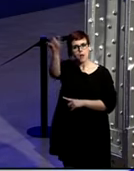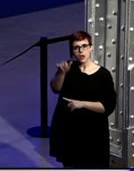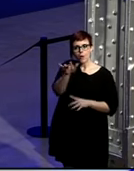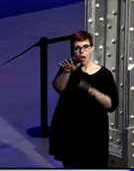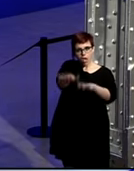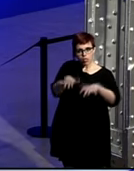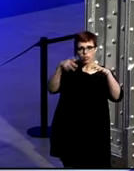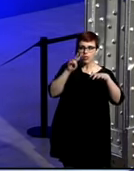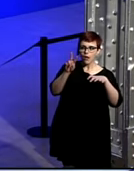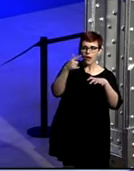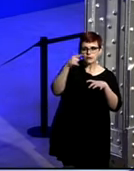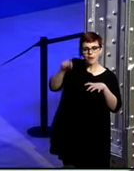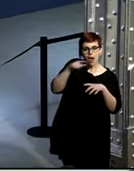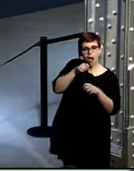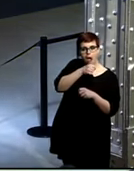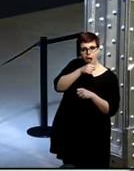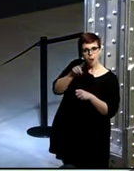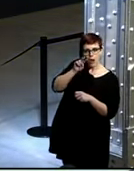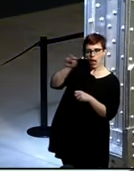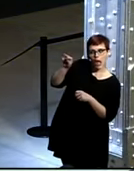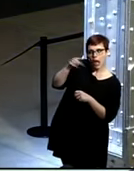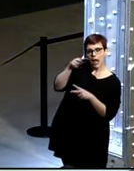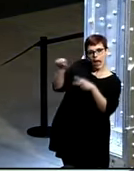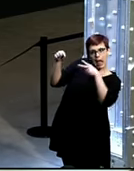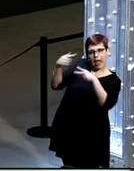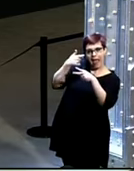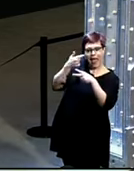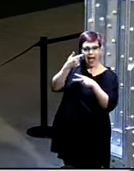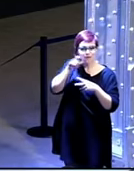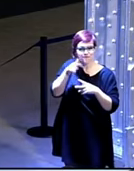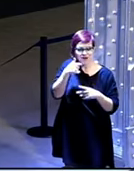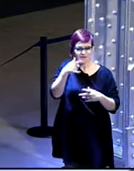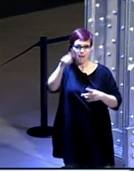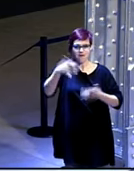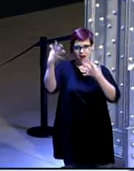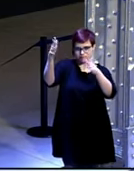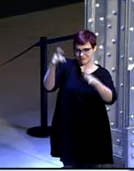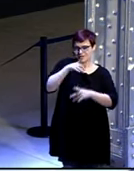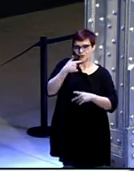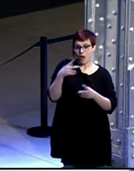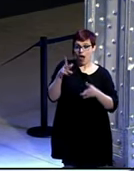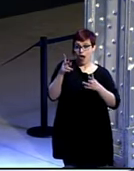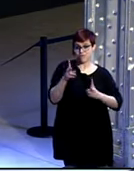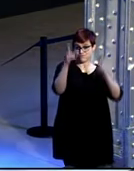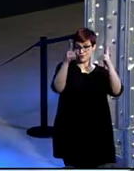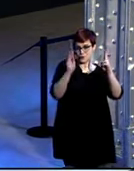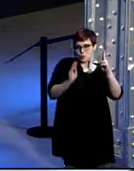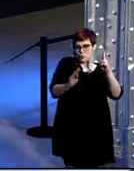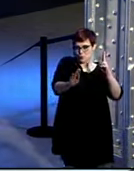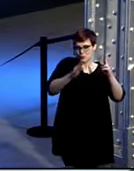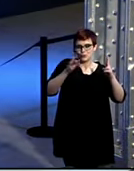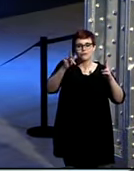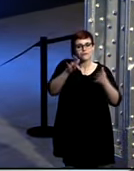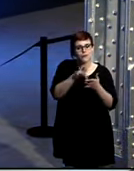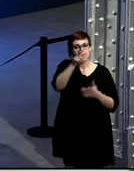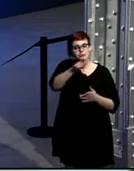mirándole a ella para la cara que ponía, y ella estaba en una nube, Entusiasmada. porque la dieron una ovación, aplaudieron en sus secuencias. ¿Te has fijado que aquí